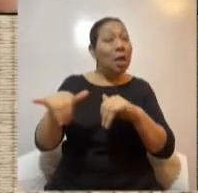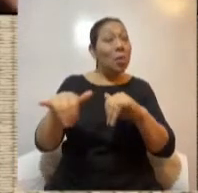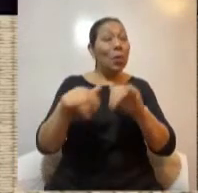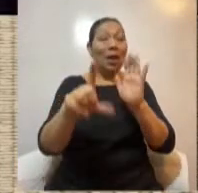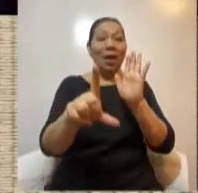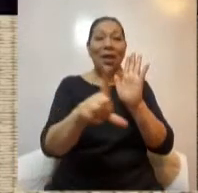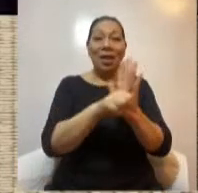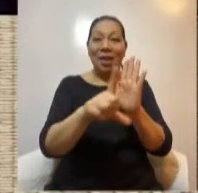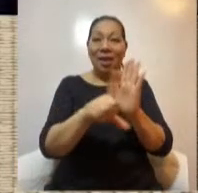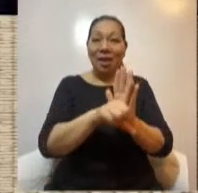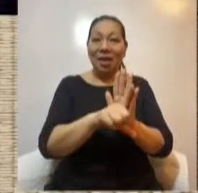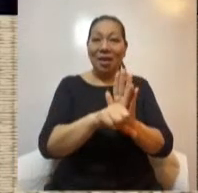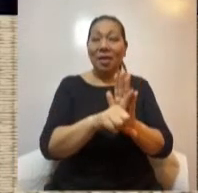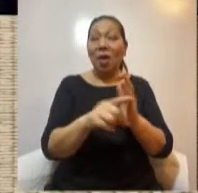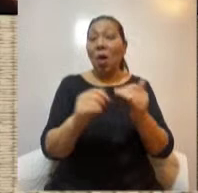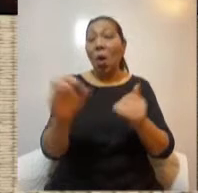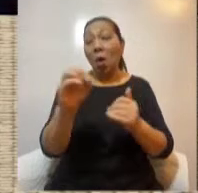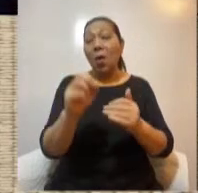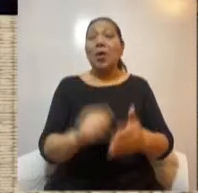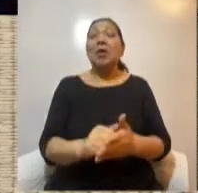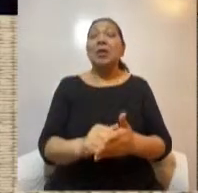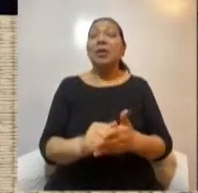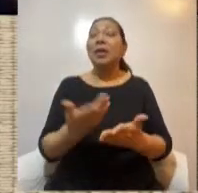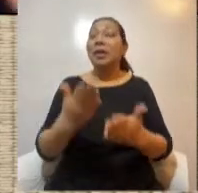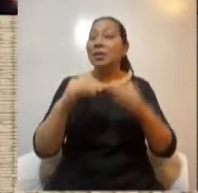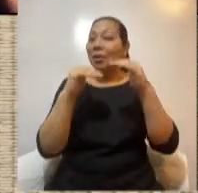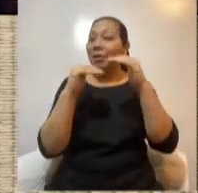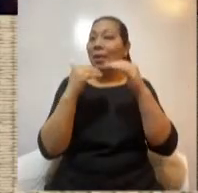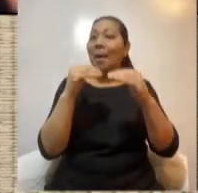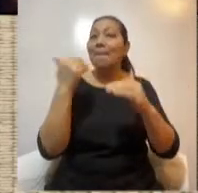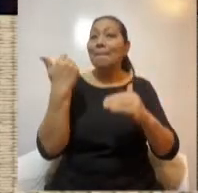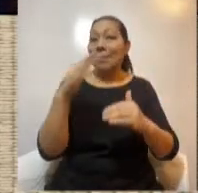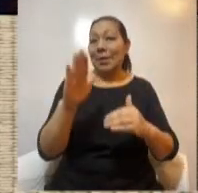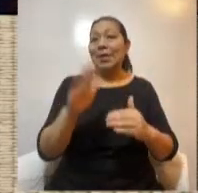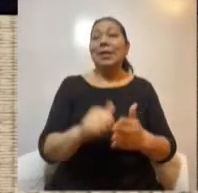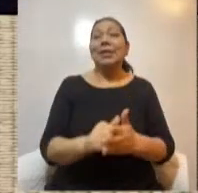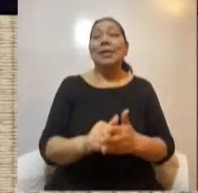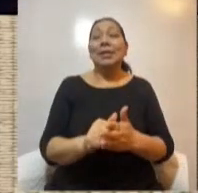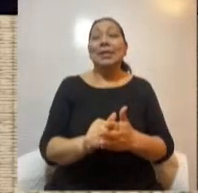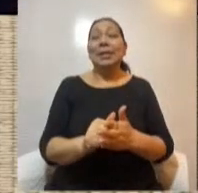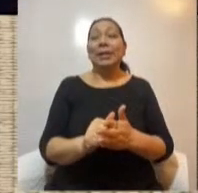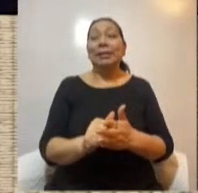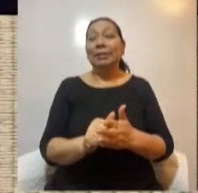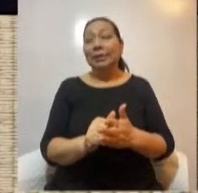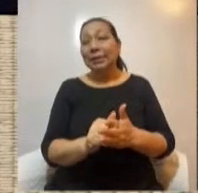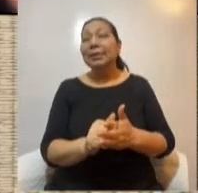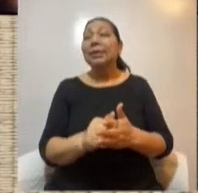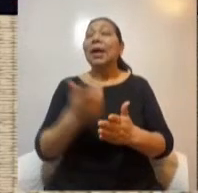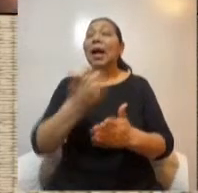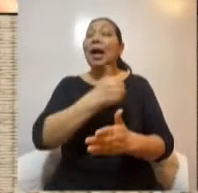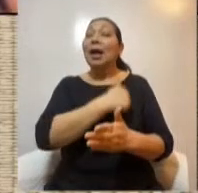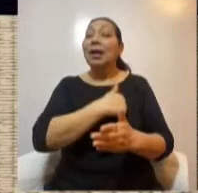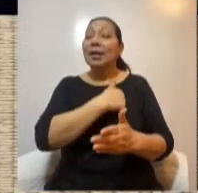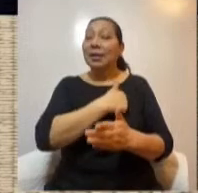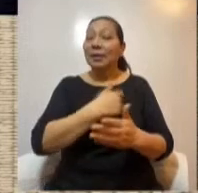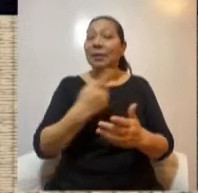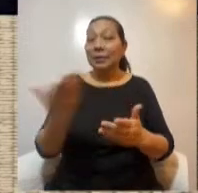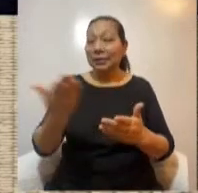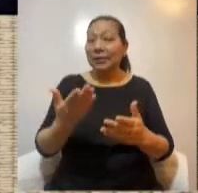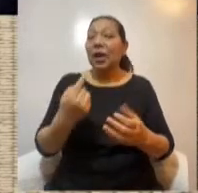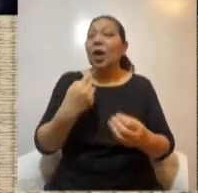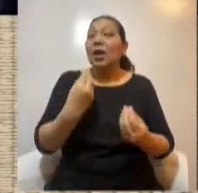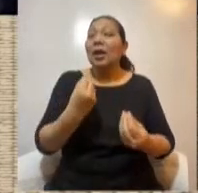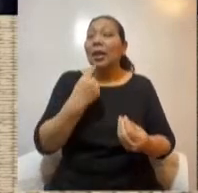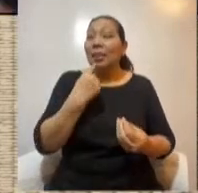la igualdad en la ley, o esta igualdad en la ley, es un límite para la actividad